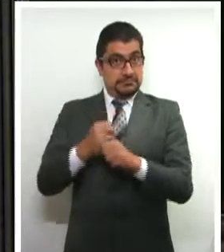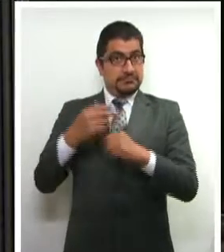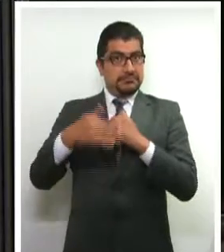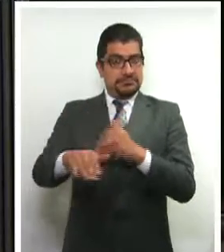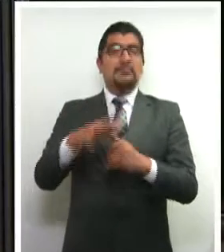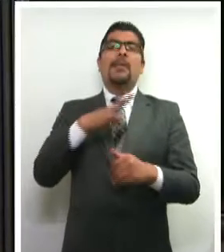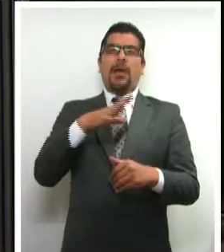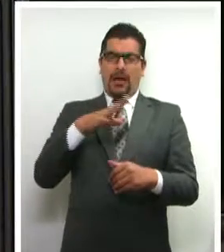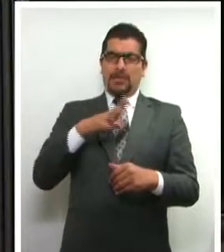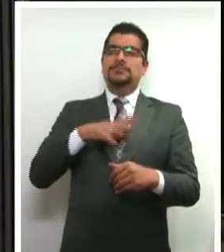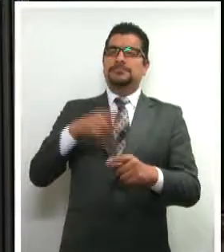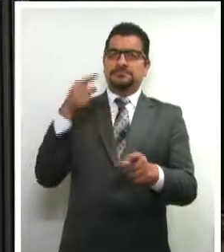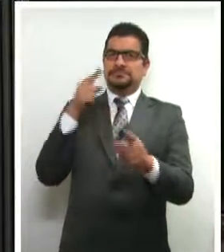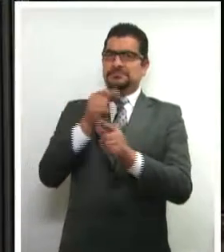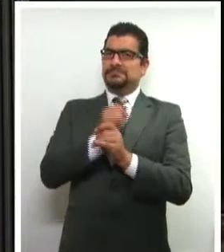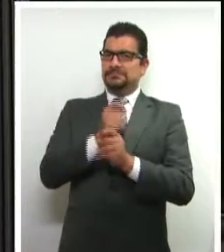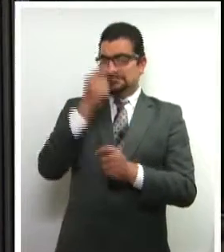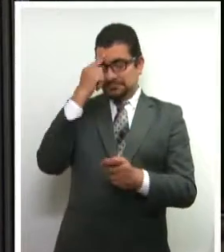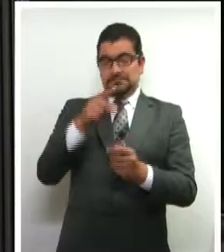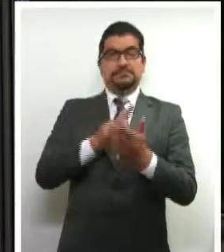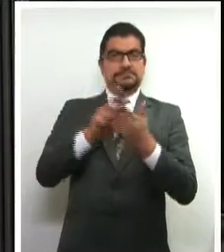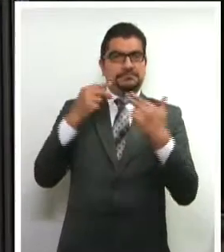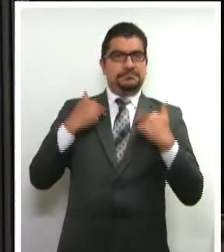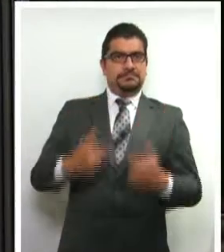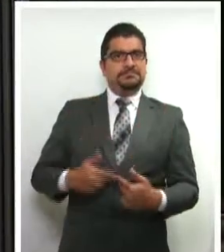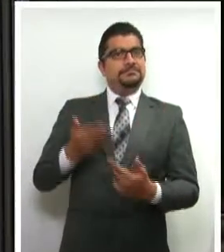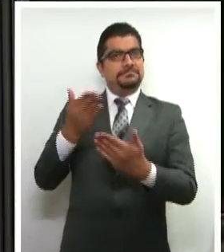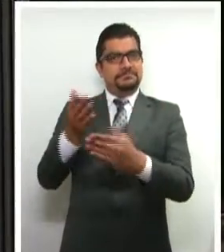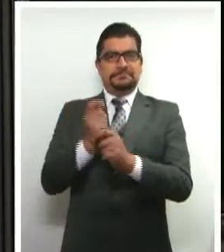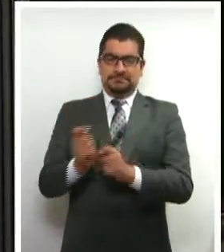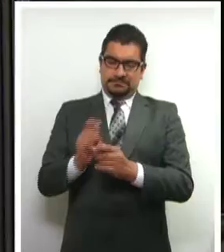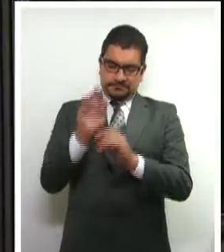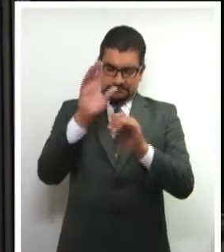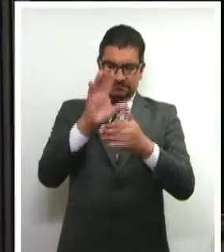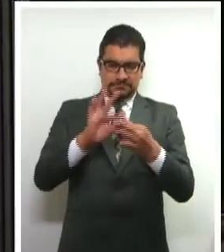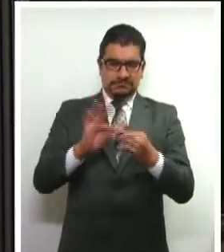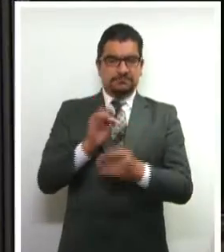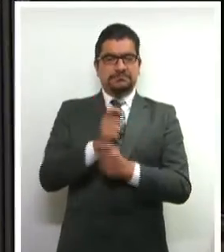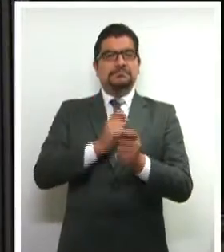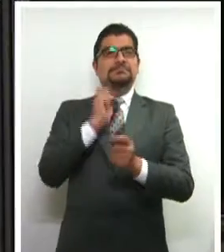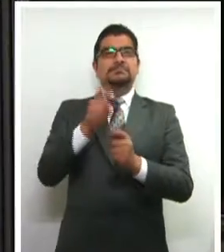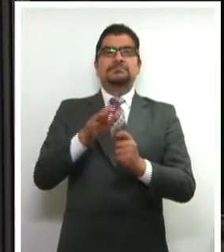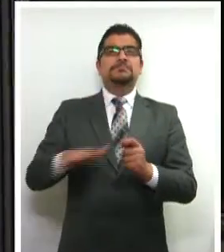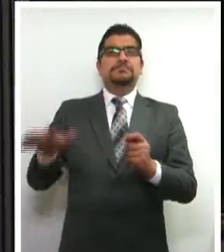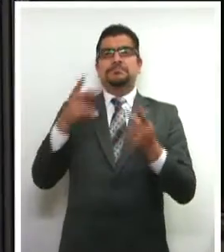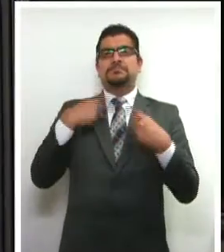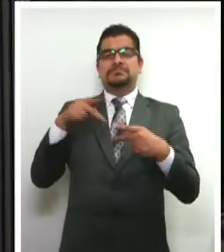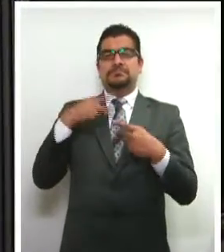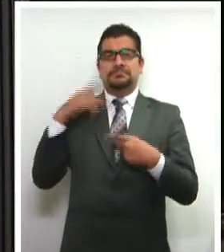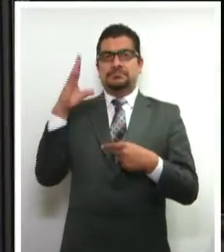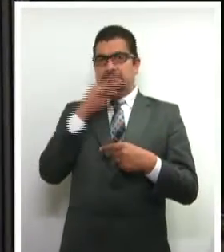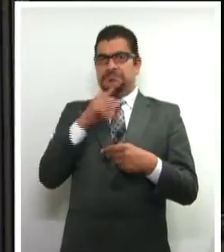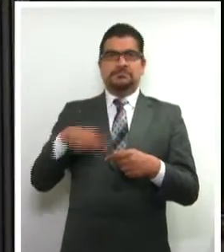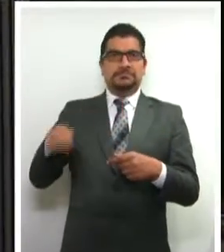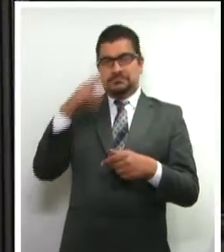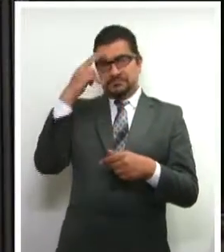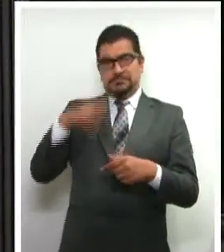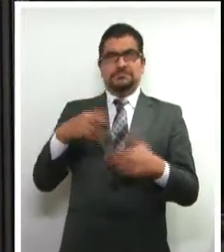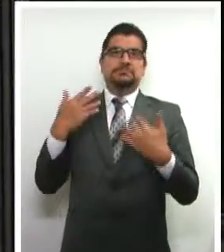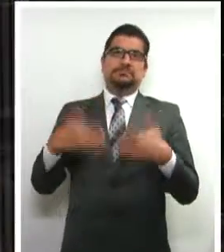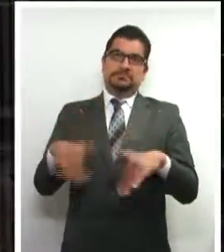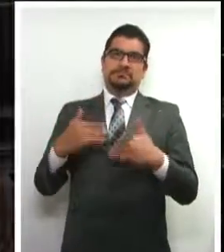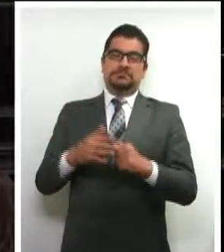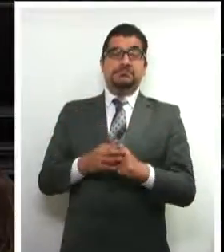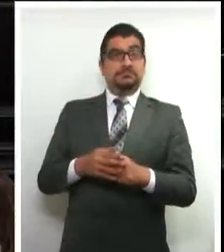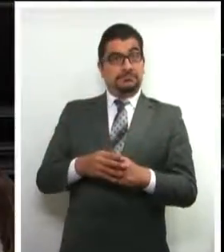estudio especial de la Comisión Nacional de Derechos Humanos sobre la situación de la población afromexicana. El documento